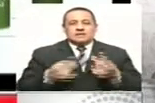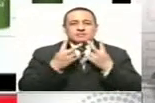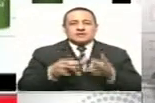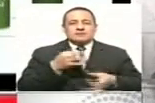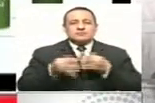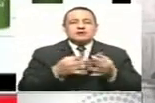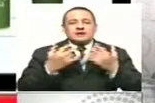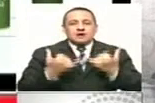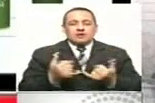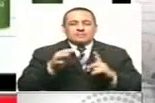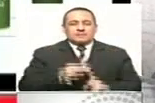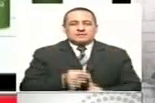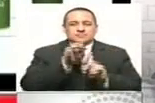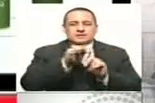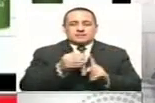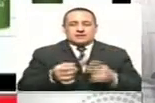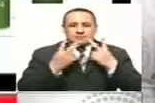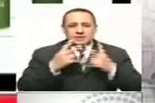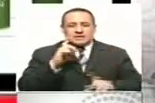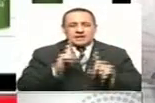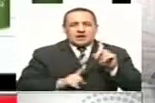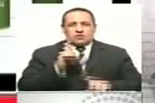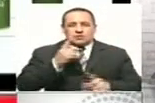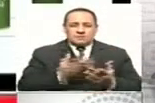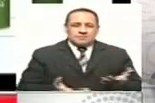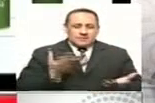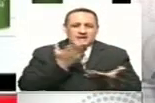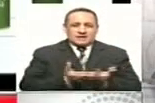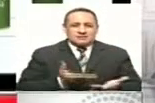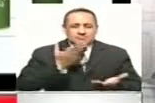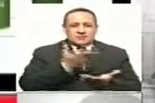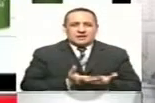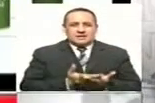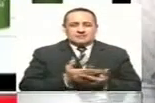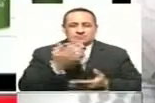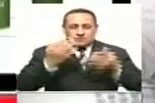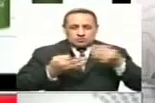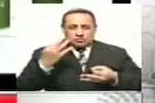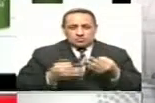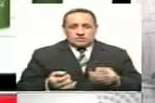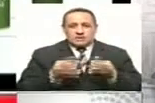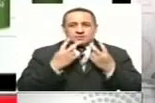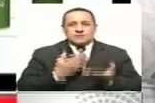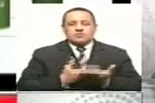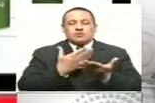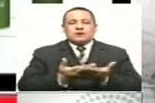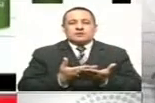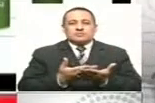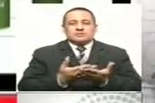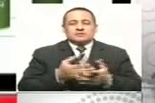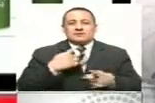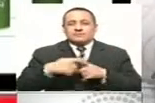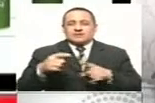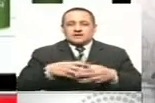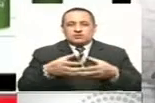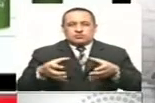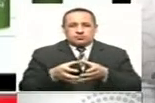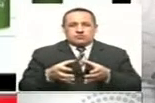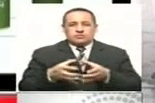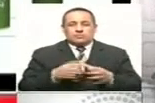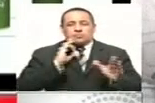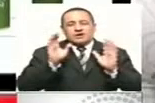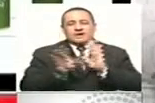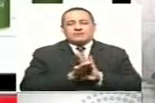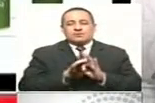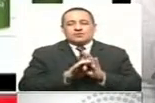obedece principalmente a algunas incorporaciones de mayores recursos a determinados sectores. Por